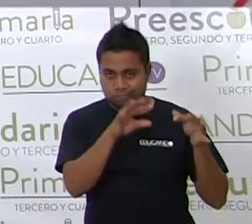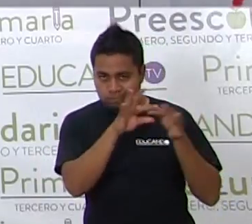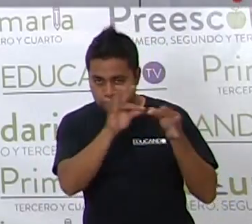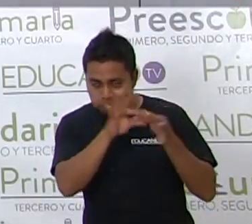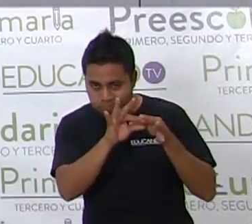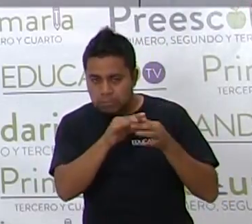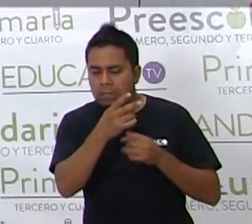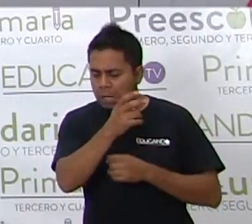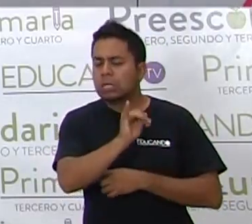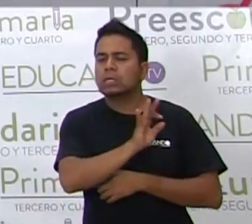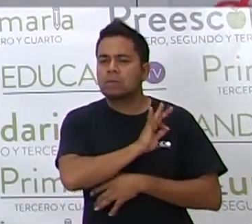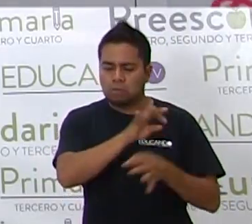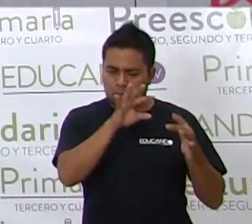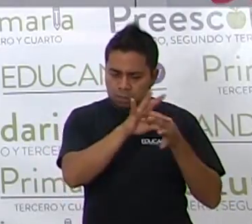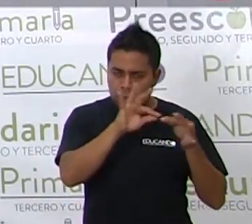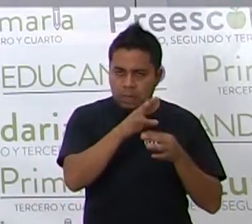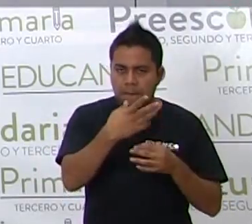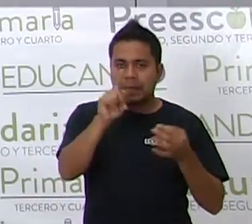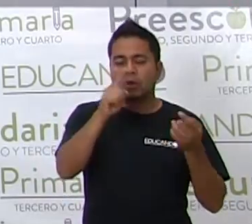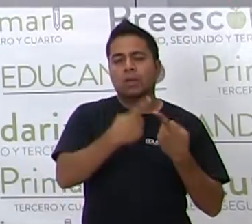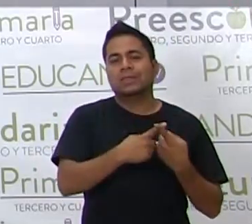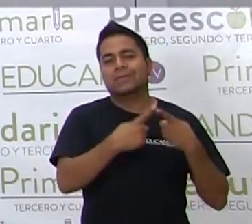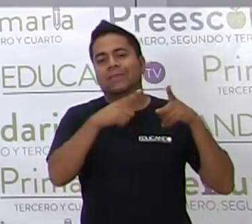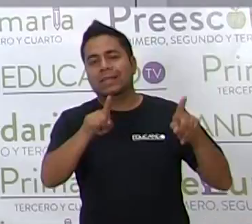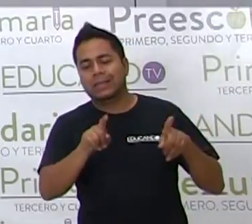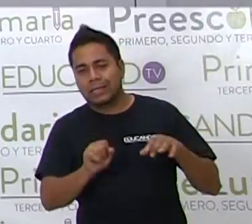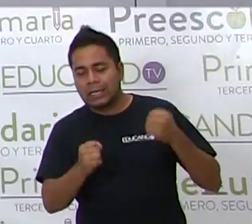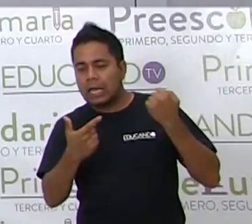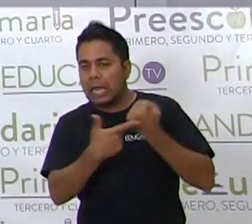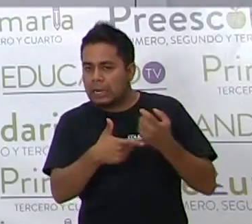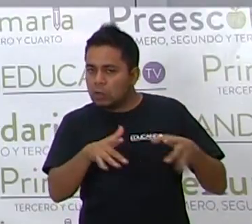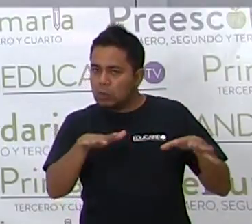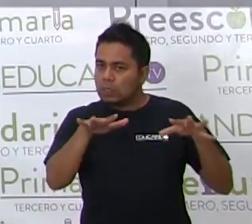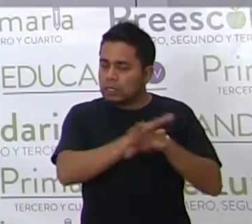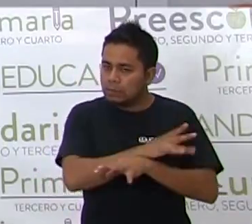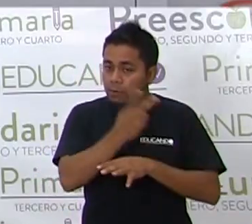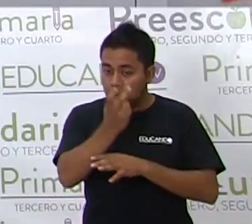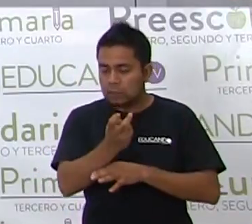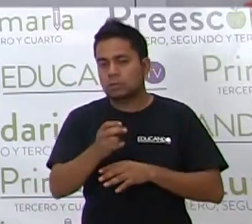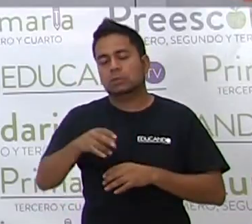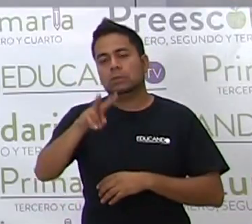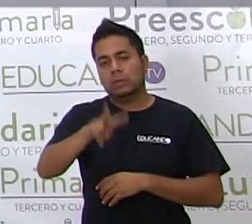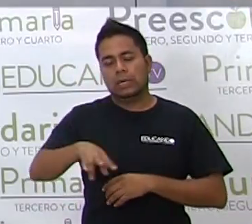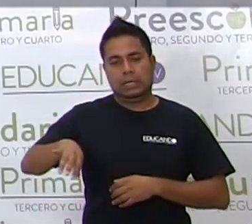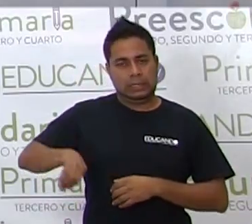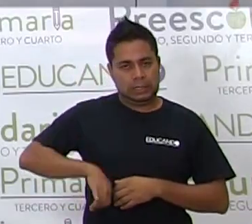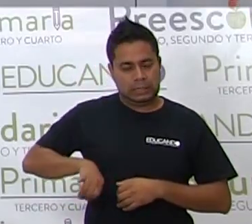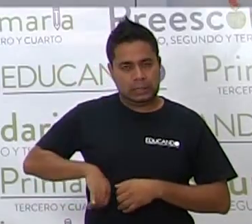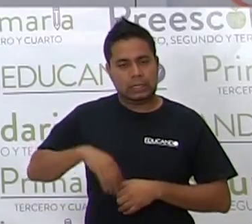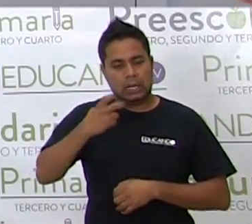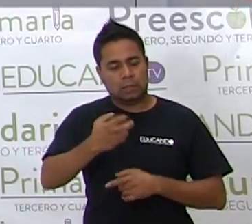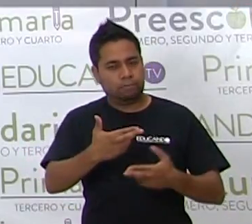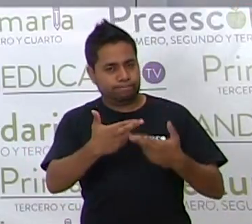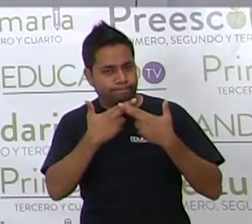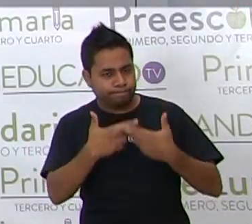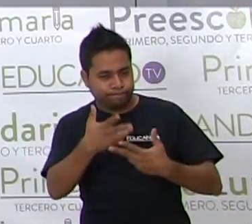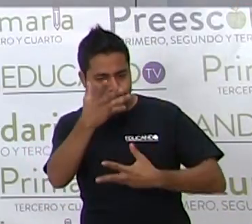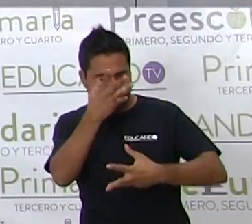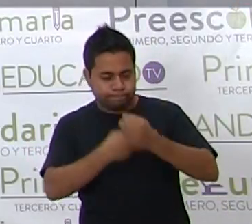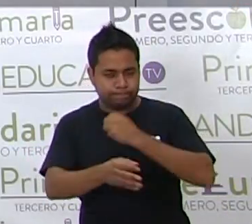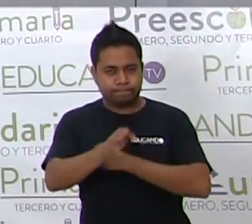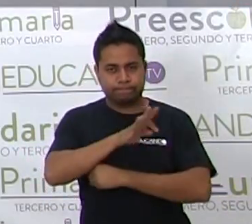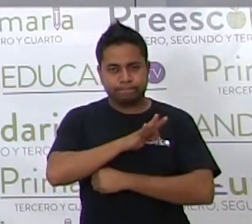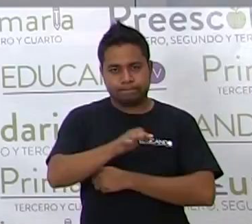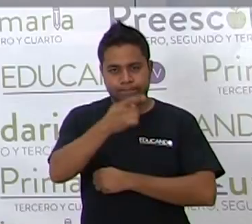la va a contar pero de una forma diferente. Esto es lo más interesante y lo más rico que nos